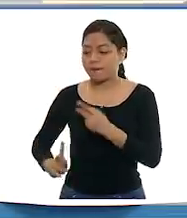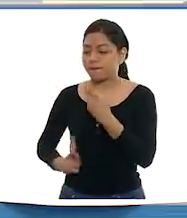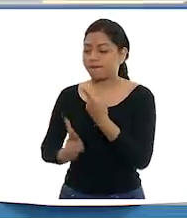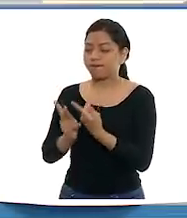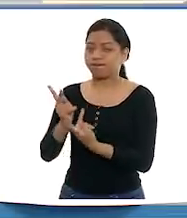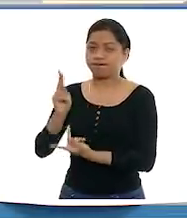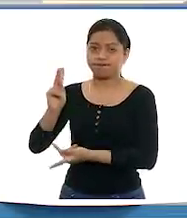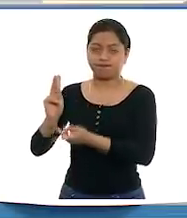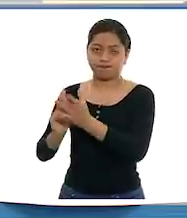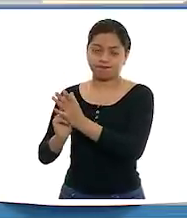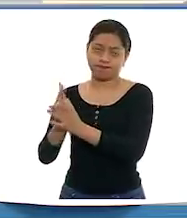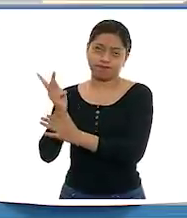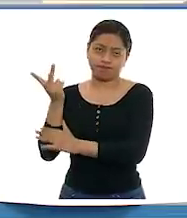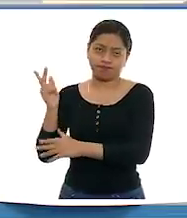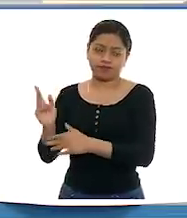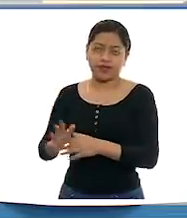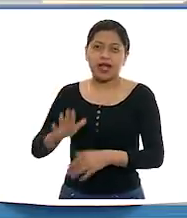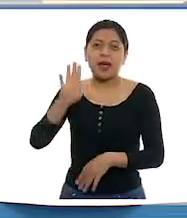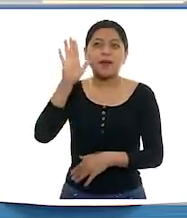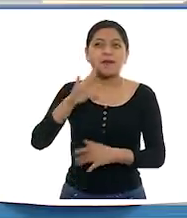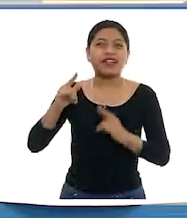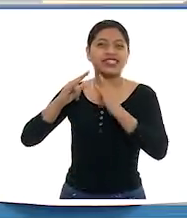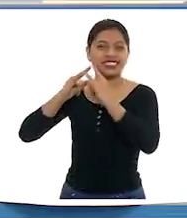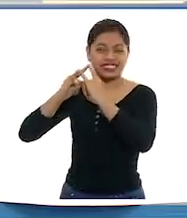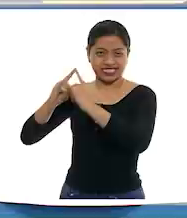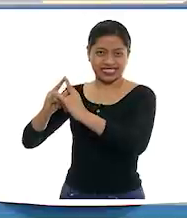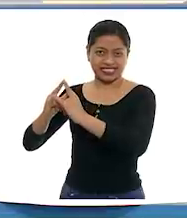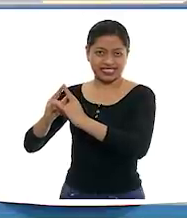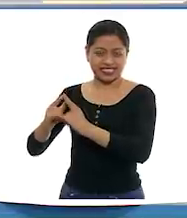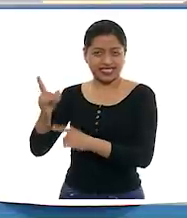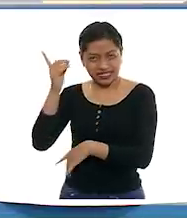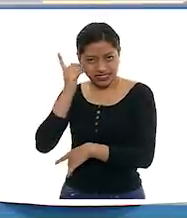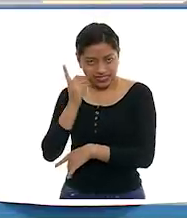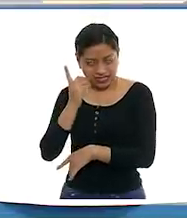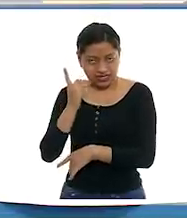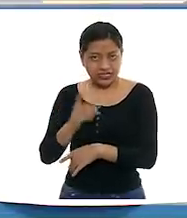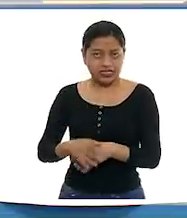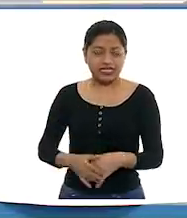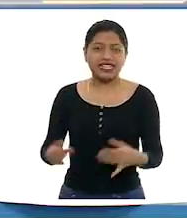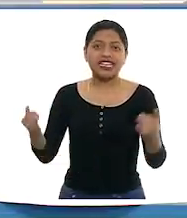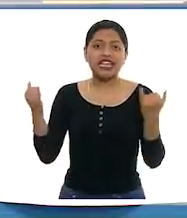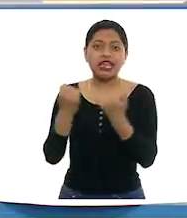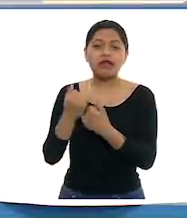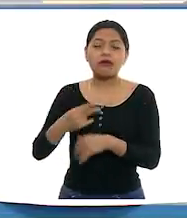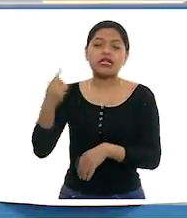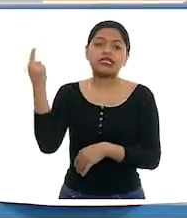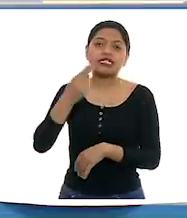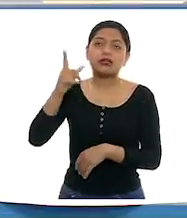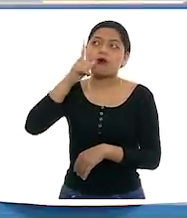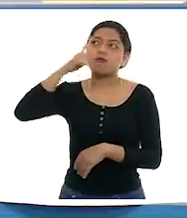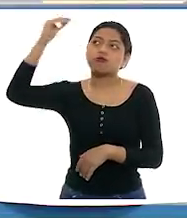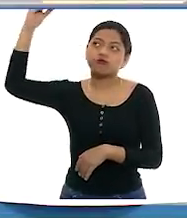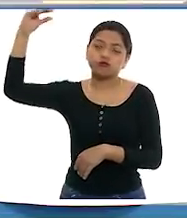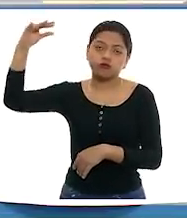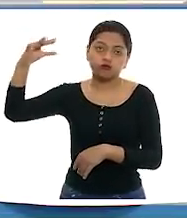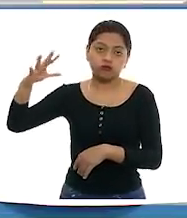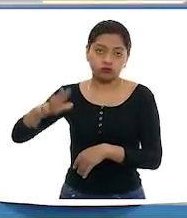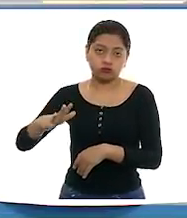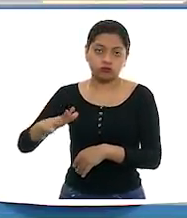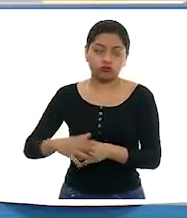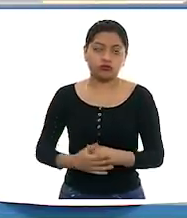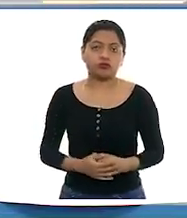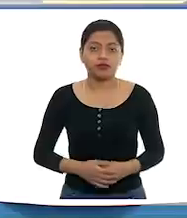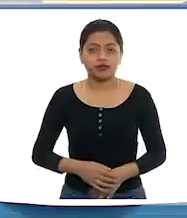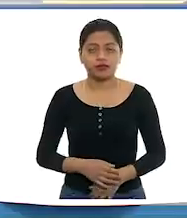Son así como tiendas de campaña y que son transparentes. O también son